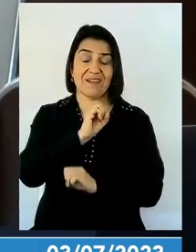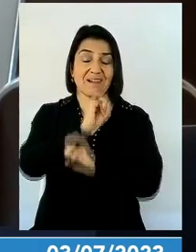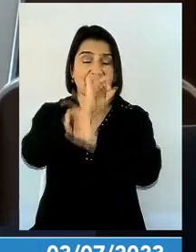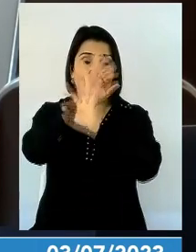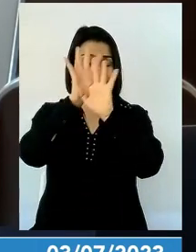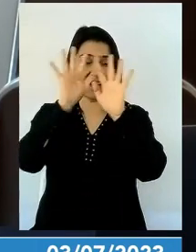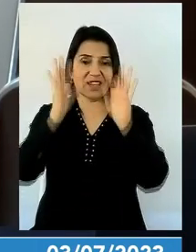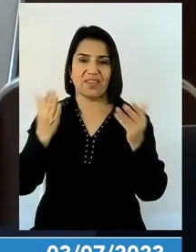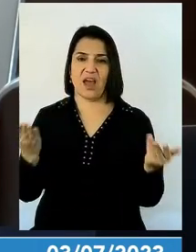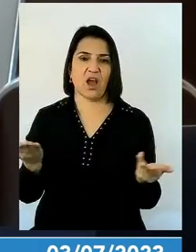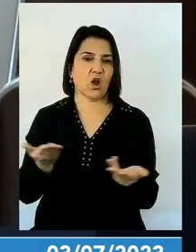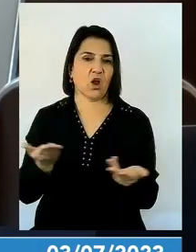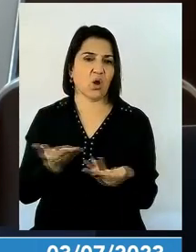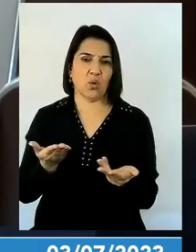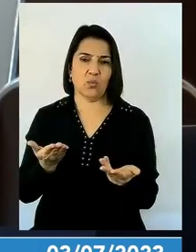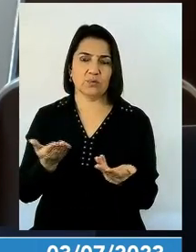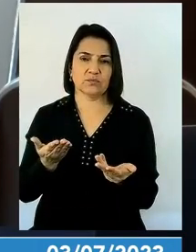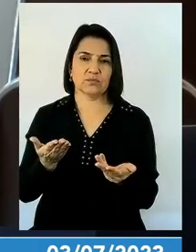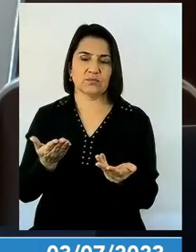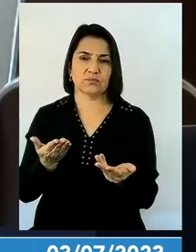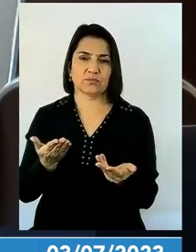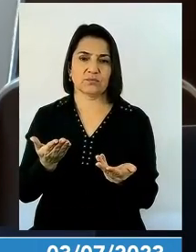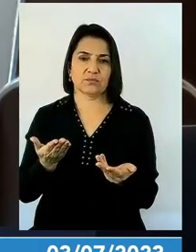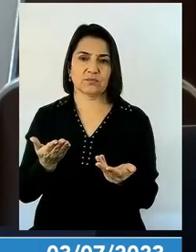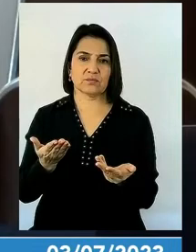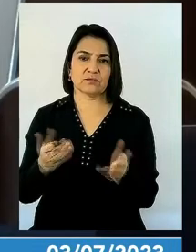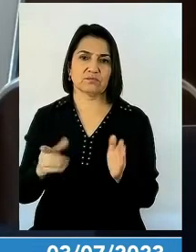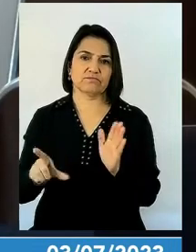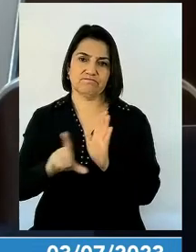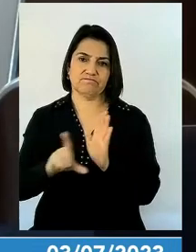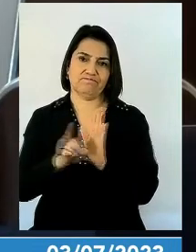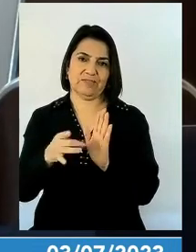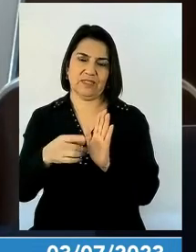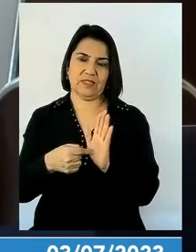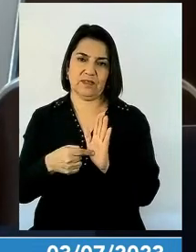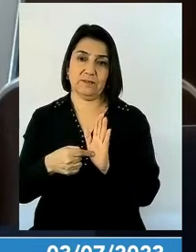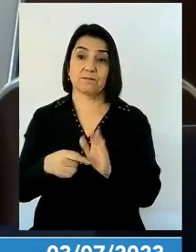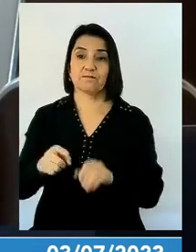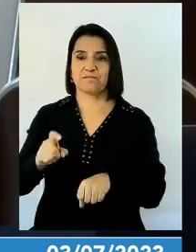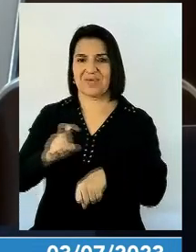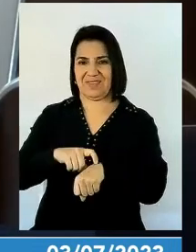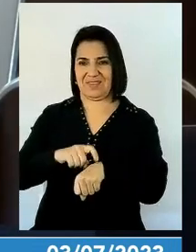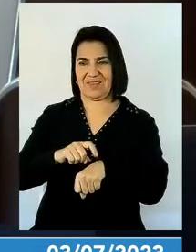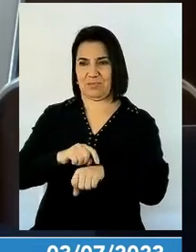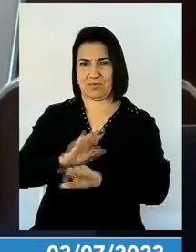postura de estas irregularidades. Tiempo, señor Muñoz.